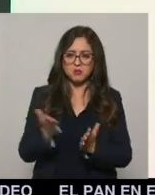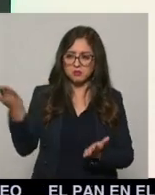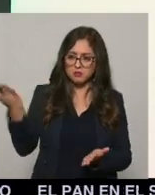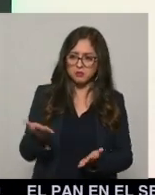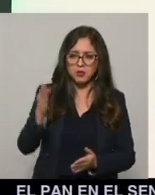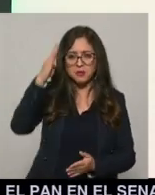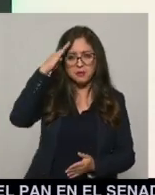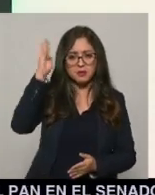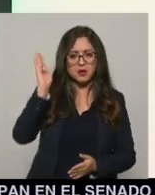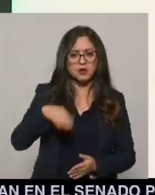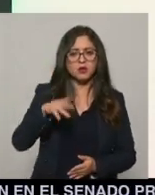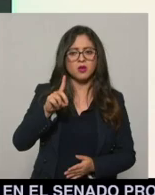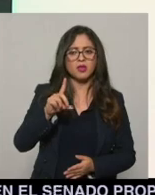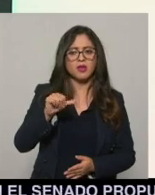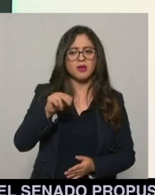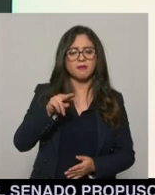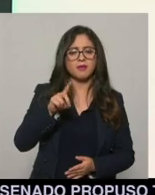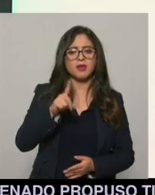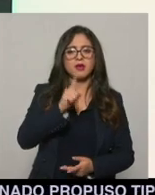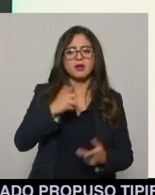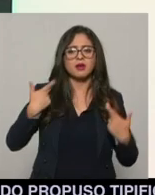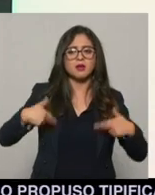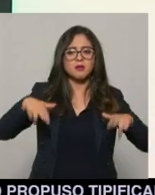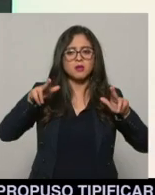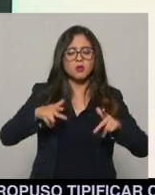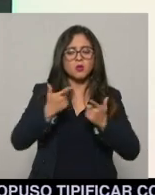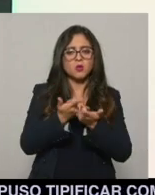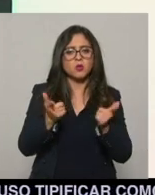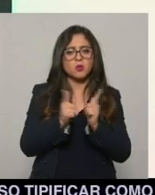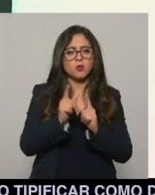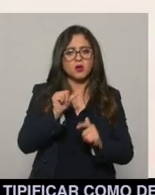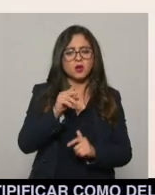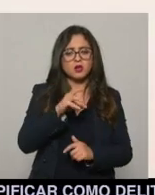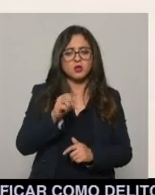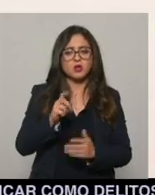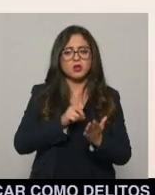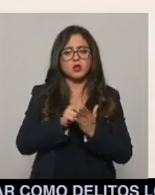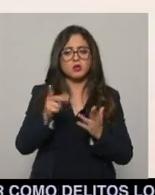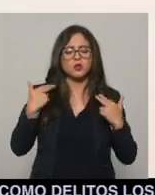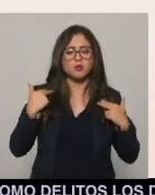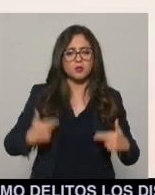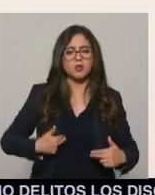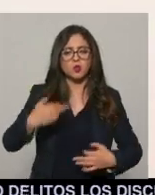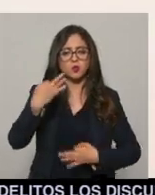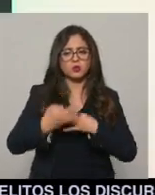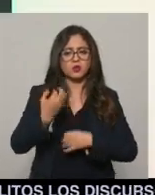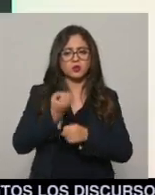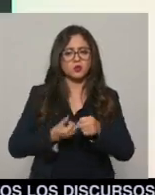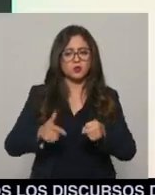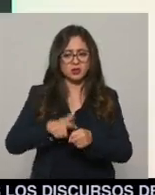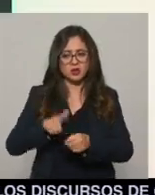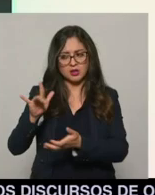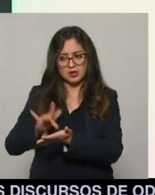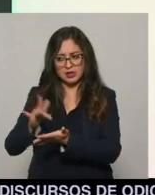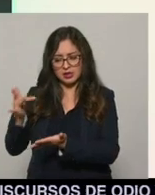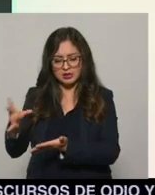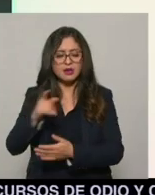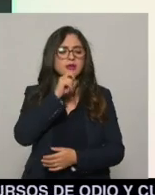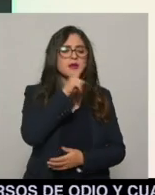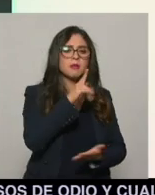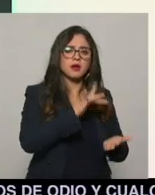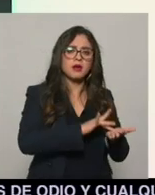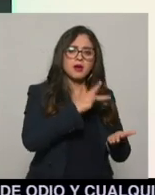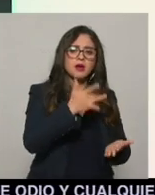maestro David Peña, representante del Grupo de Acción por los Derechos Humanos y la Justicia Social. Muchas gracias. Gracias, María. Y también agradezco la presencia